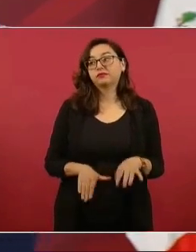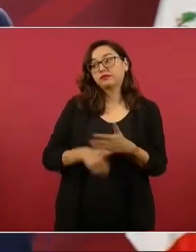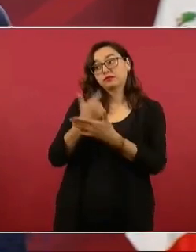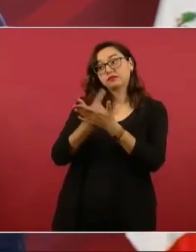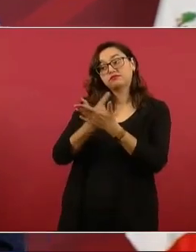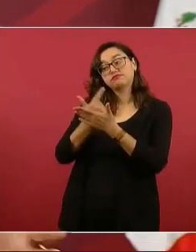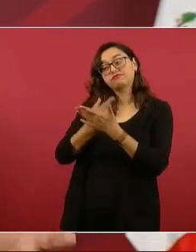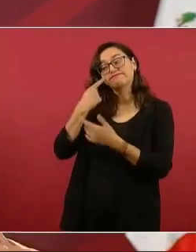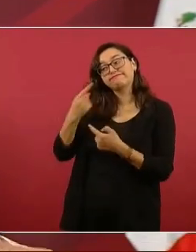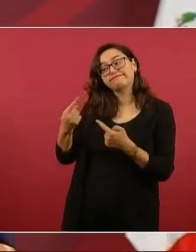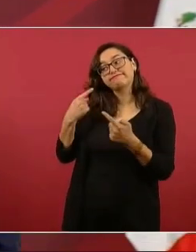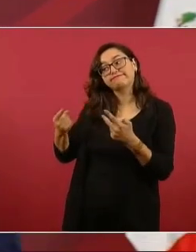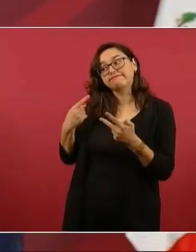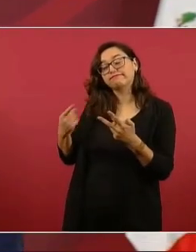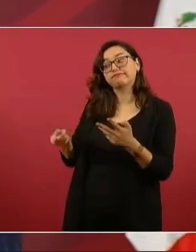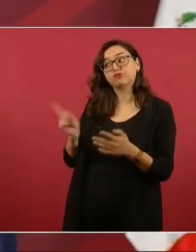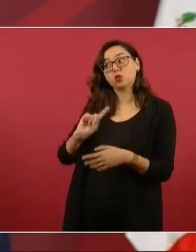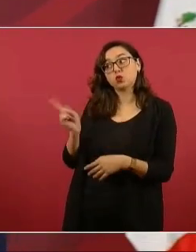El presidente